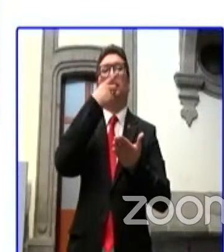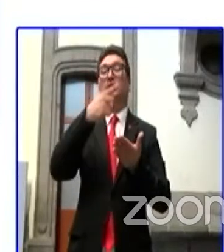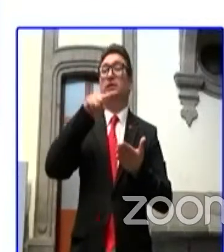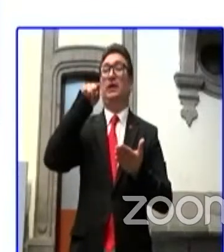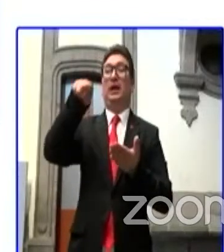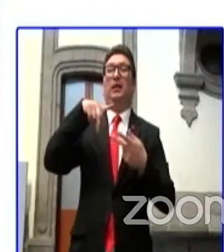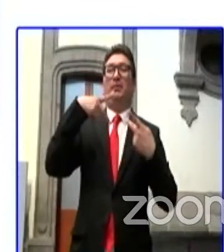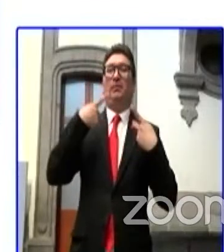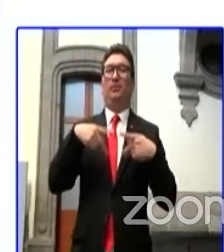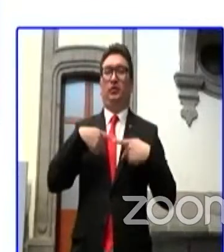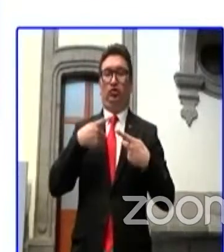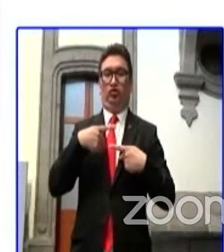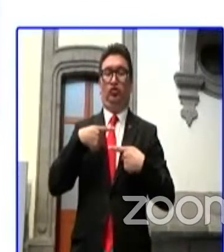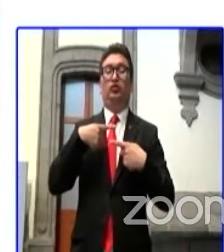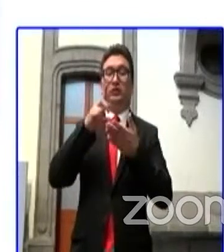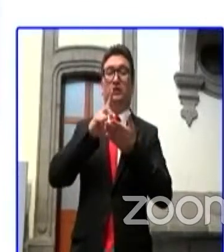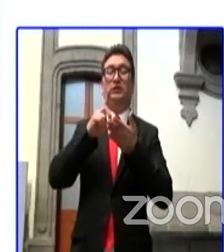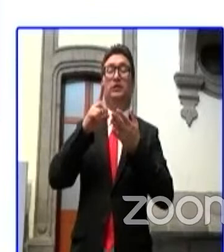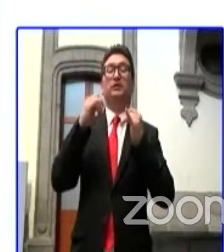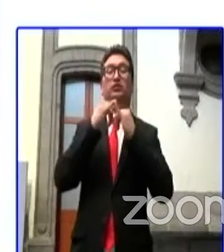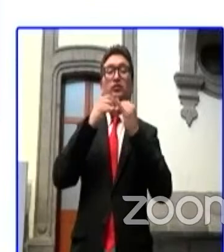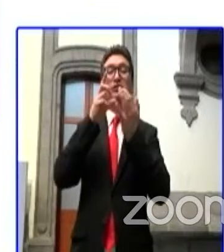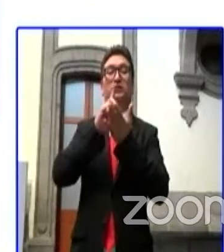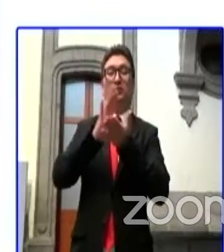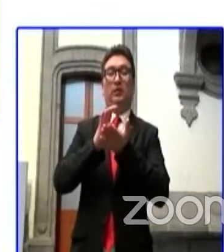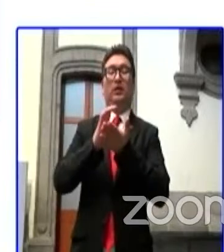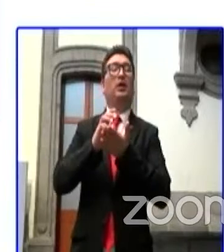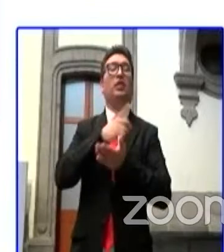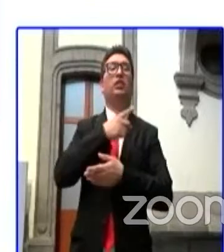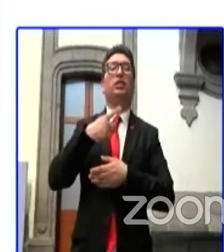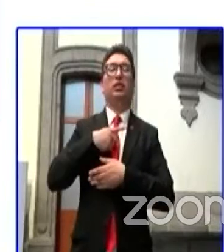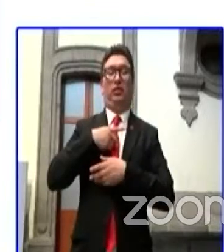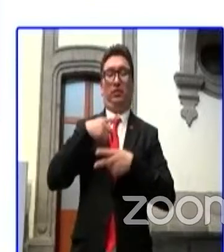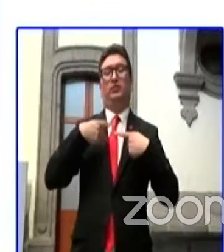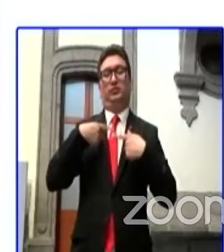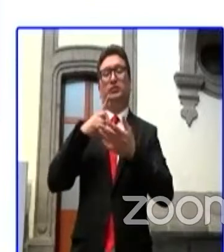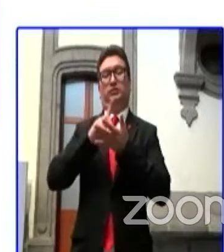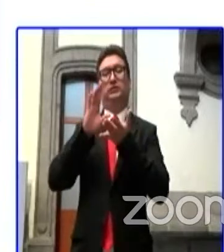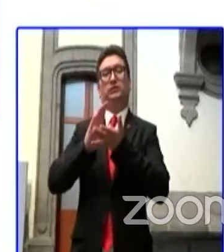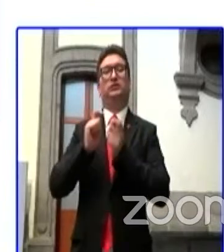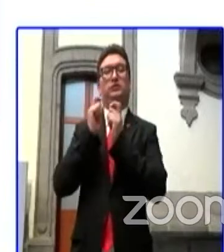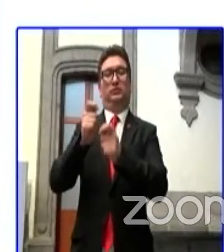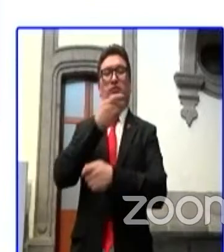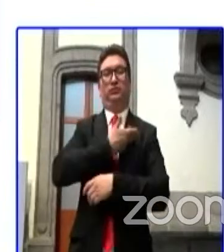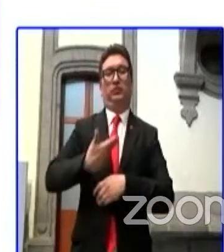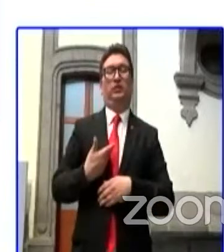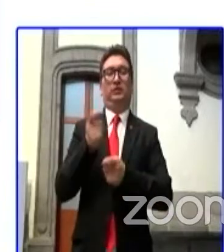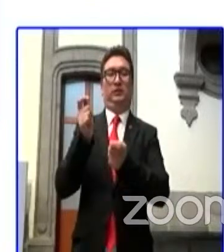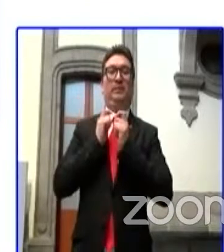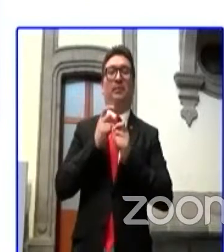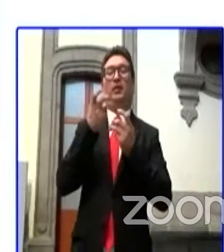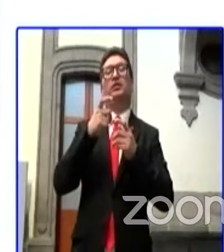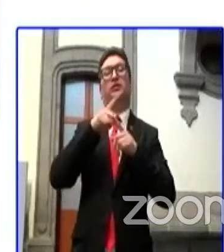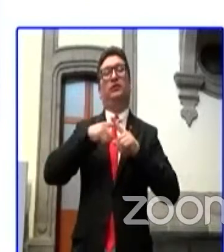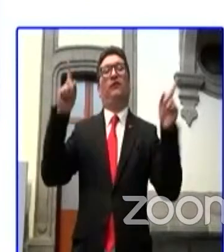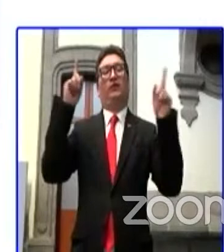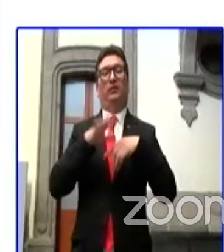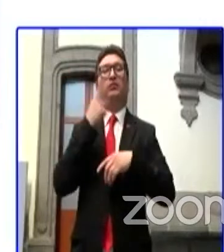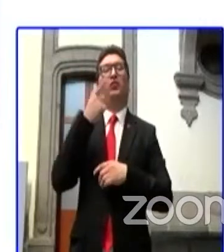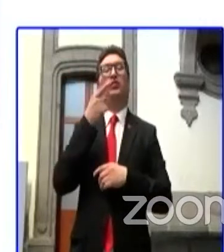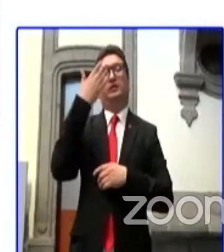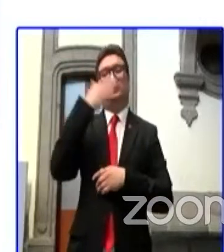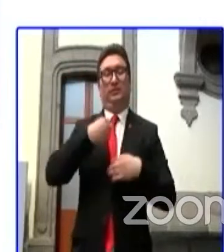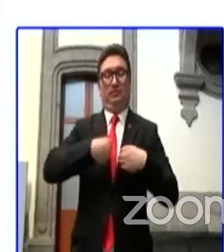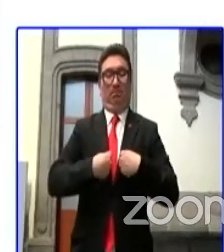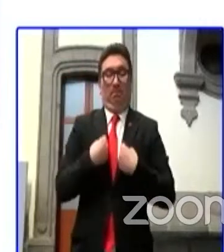que está en el puesto del instituto debe ser una persona con discapacidad. Entonces, eso aplica algo muy diferente, porque vives y sabes